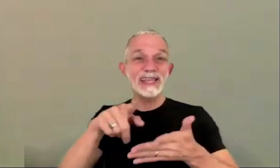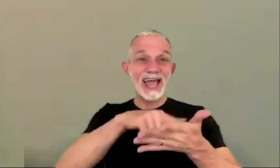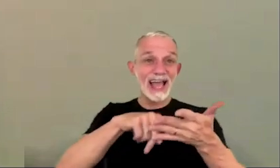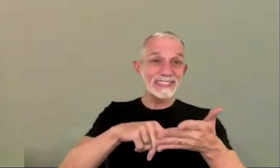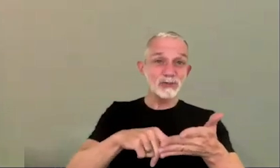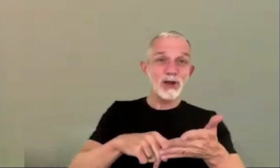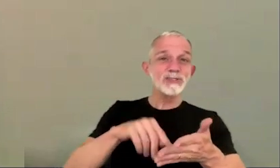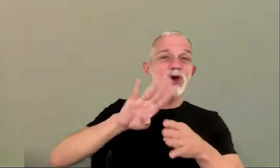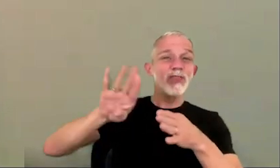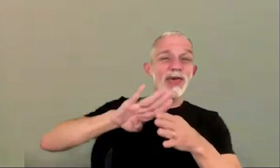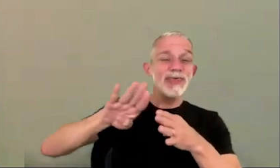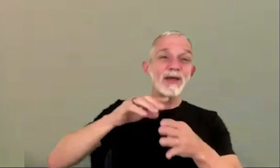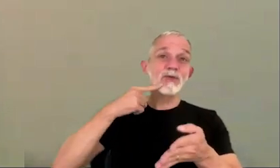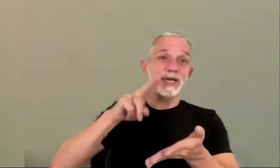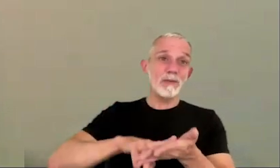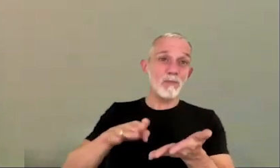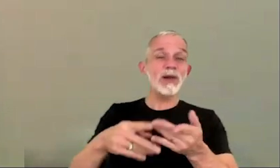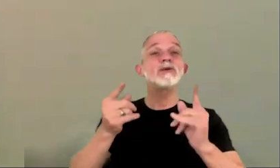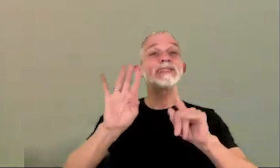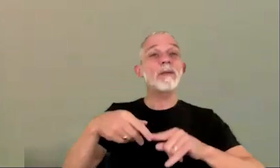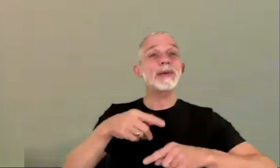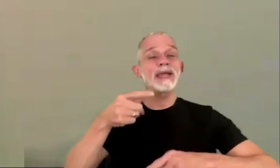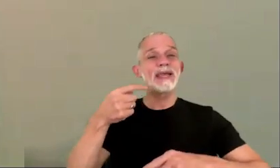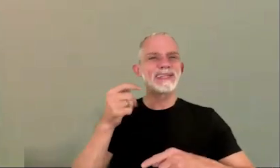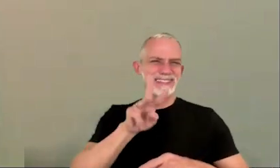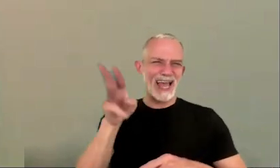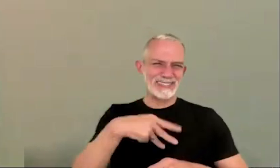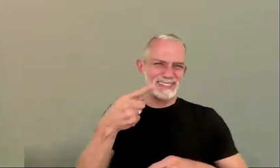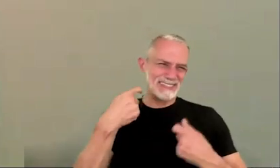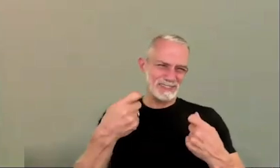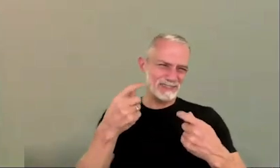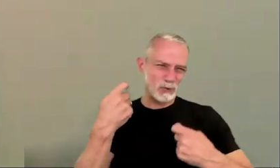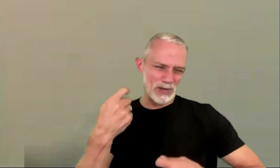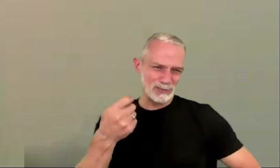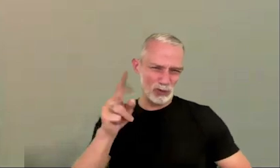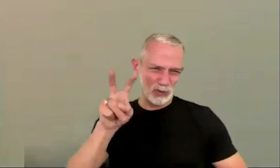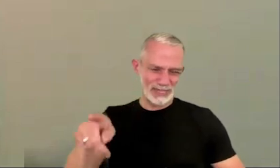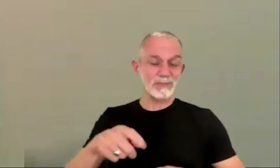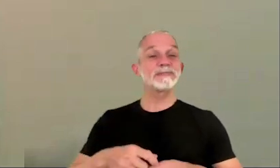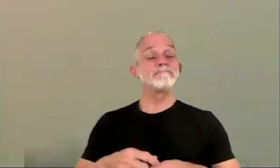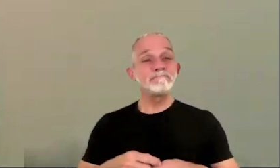obligaciones tributarias y de la seguridad social. Así que bueno,